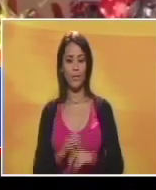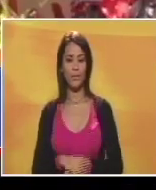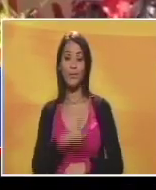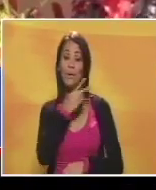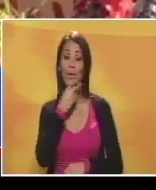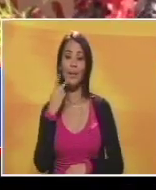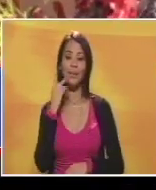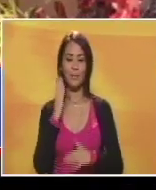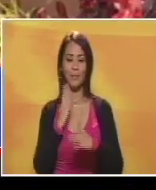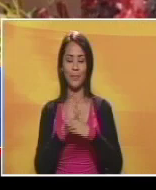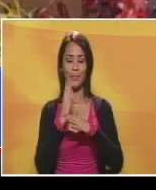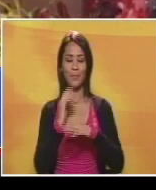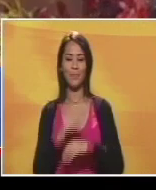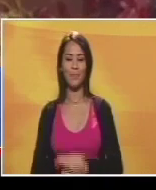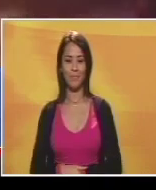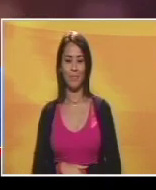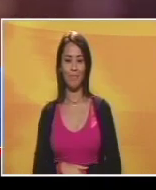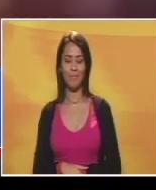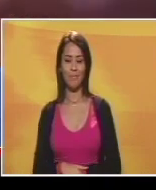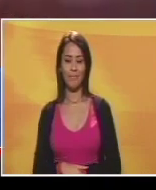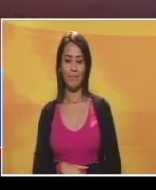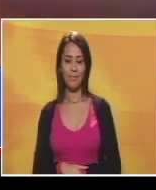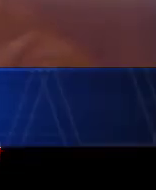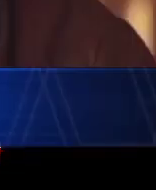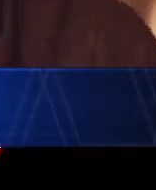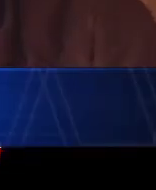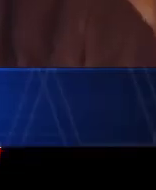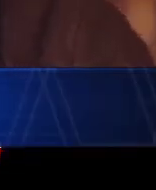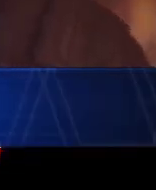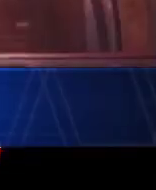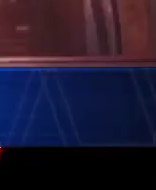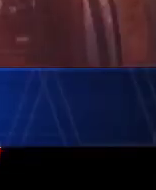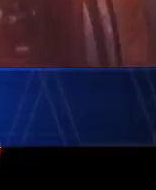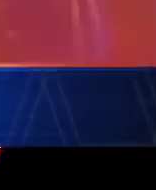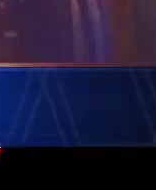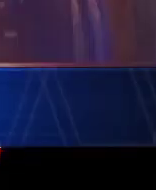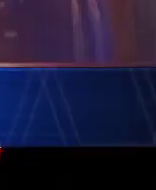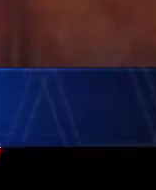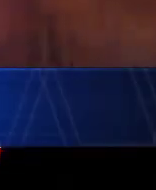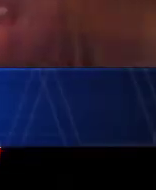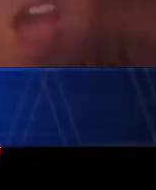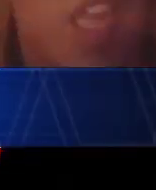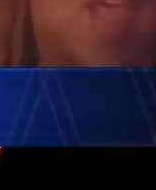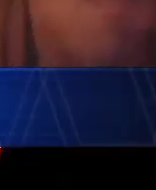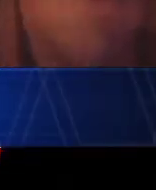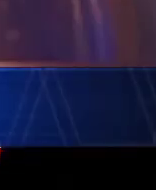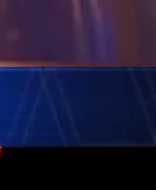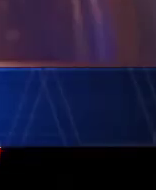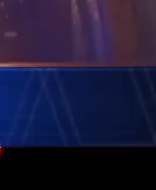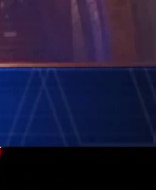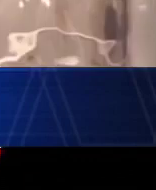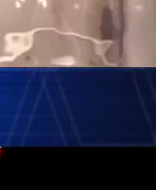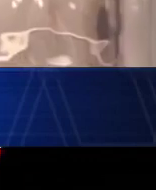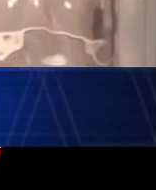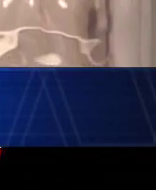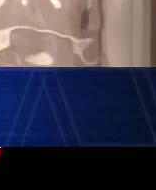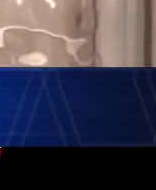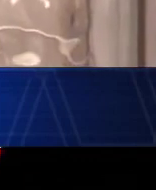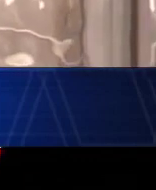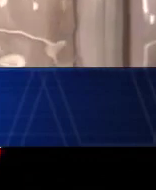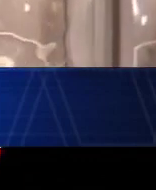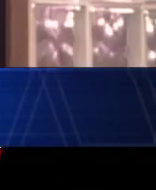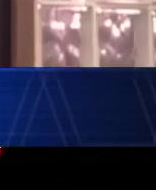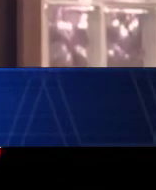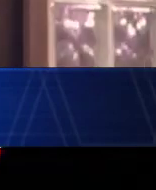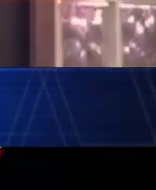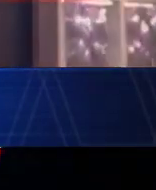Cariel y Cuadros en Estrenos y Estrenos. Yo sé que te acuerdas de mí y te mueres por repetir